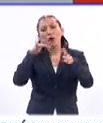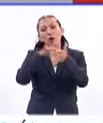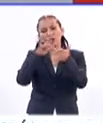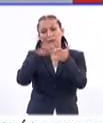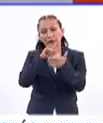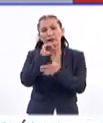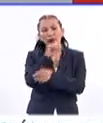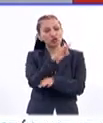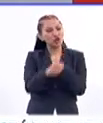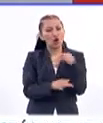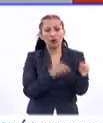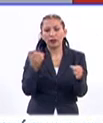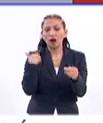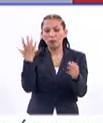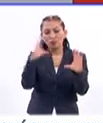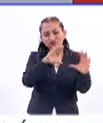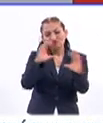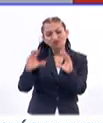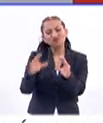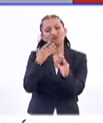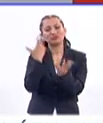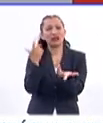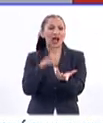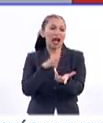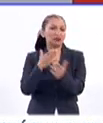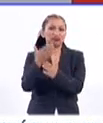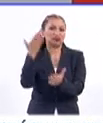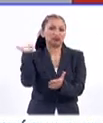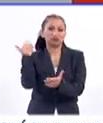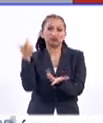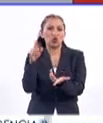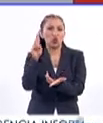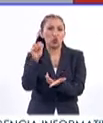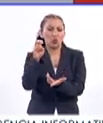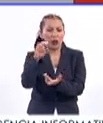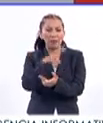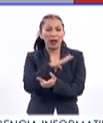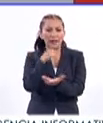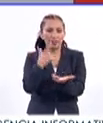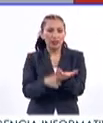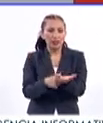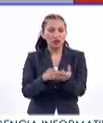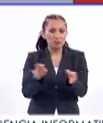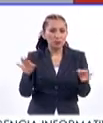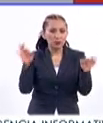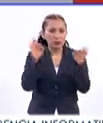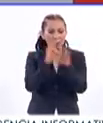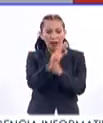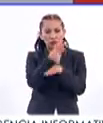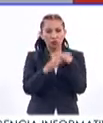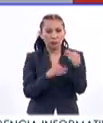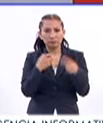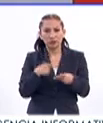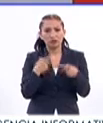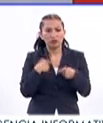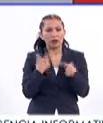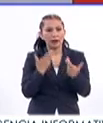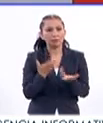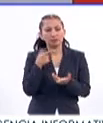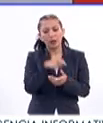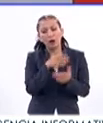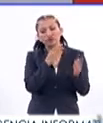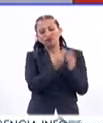apoyando también toda la parte formativa y académica que desde pues esta universidad tan importante para todo el mundo, pues toda la